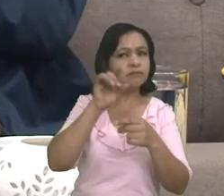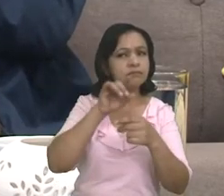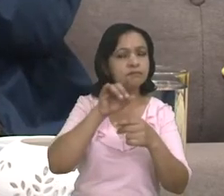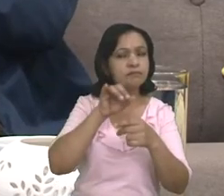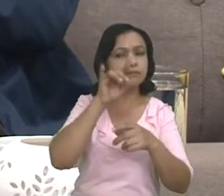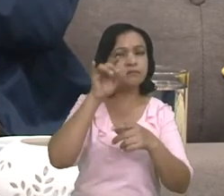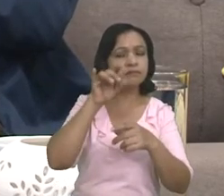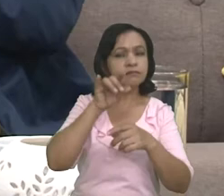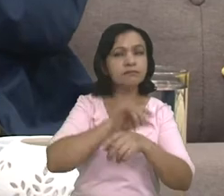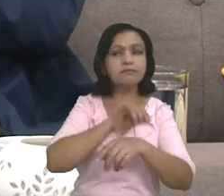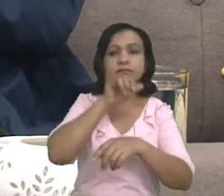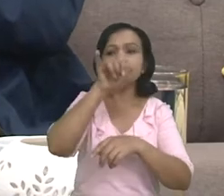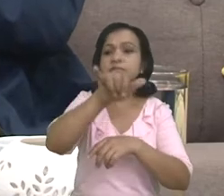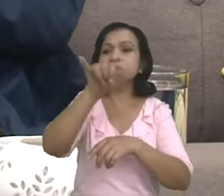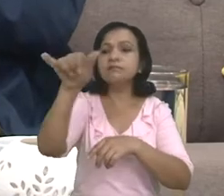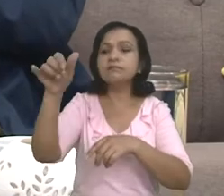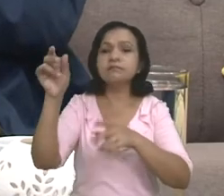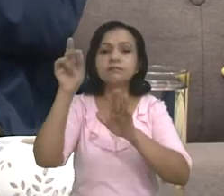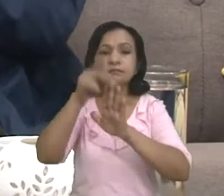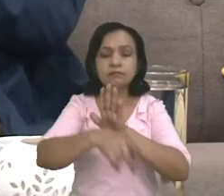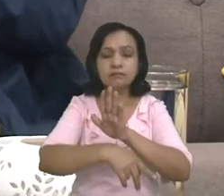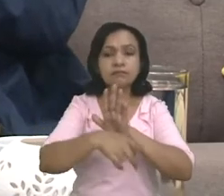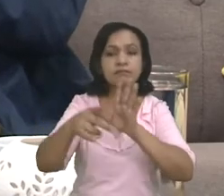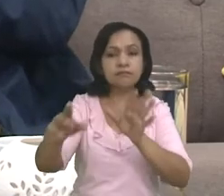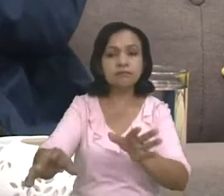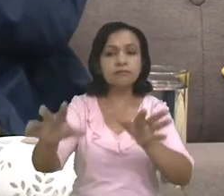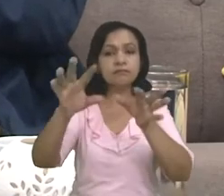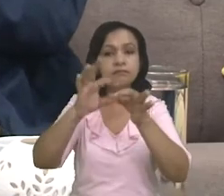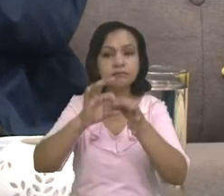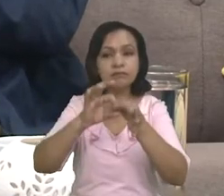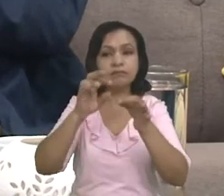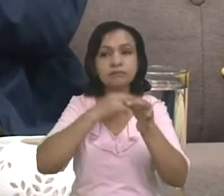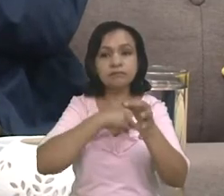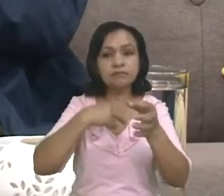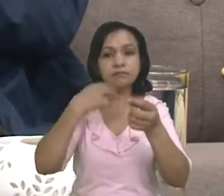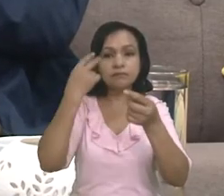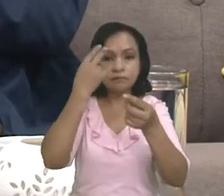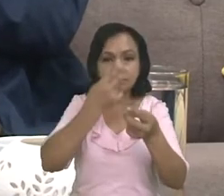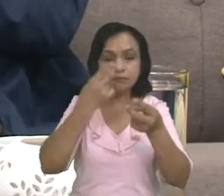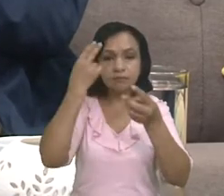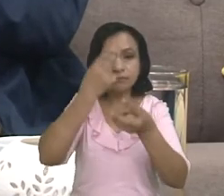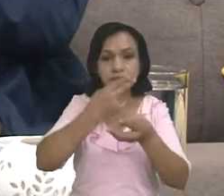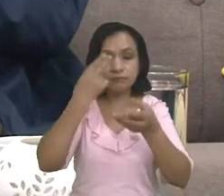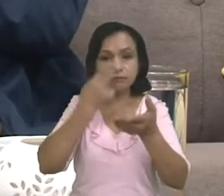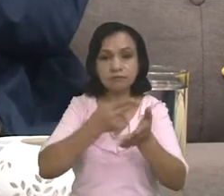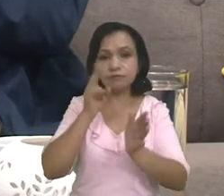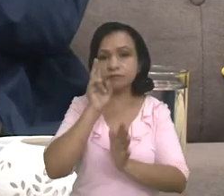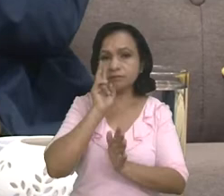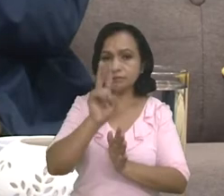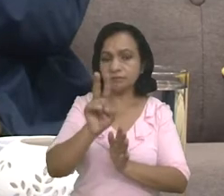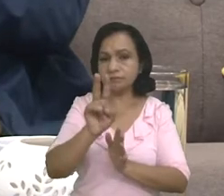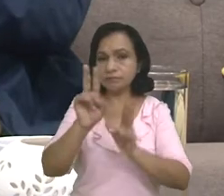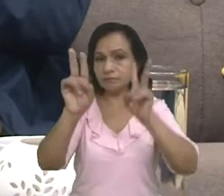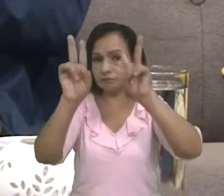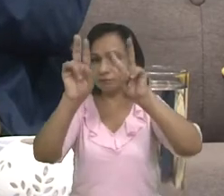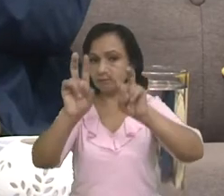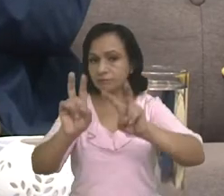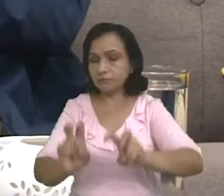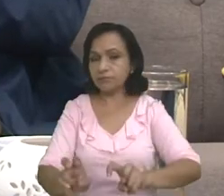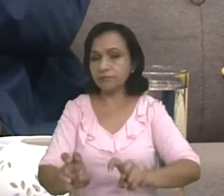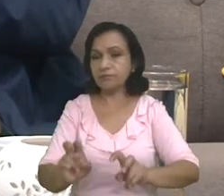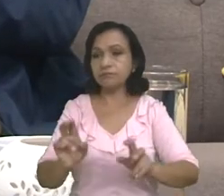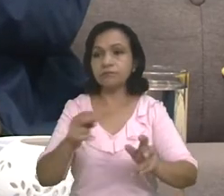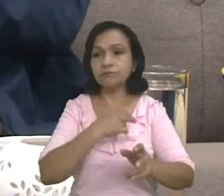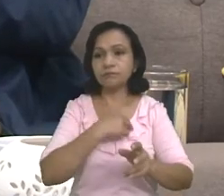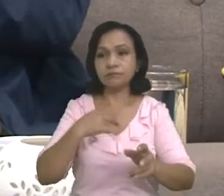los últimos momentos se revisa con ellos se les puede hacer algunas preguntas a aquellas personas que sea necesario y pertinente pero además de